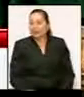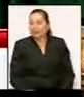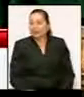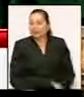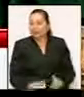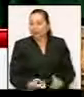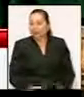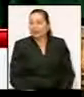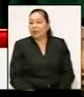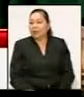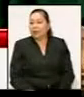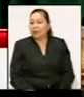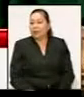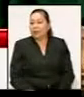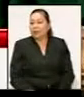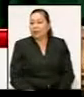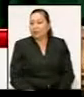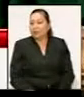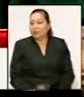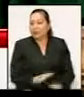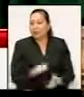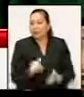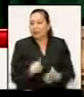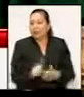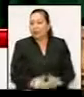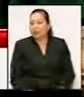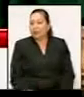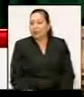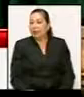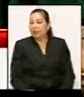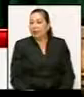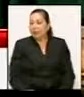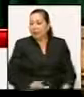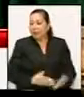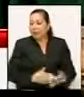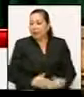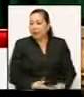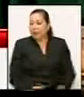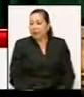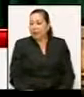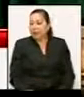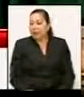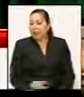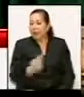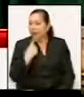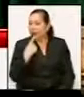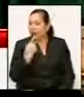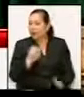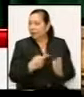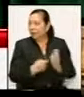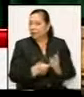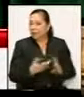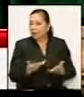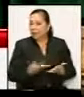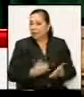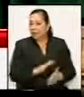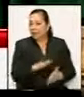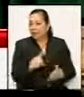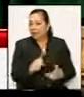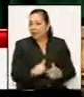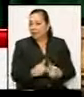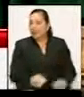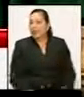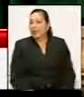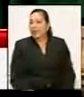evidenciar fácilmente. Muy bien, eso era todo. Siguiente, por favor. Eso era lo que quería mostrarles como Dirección General de